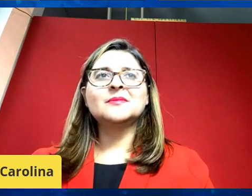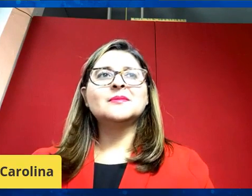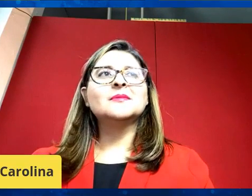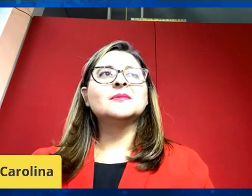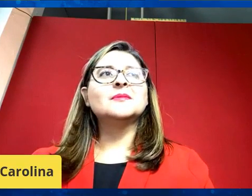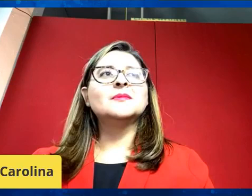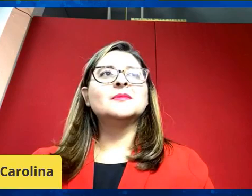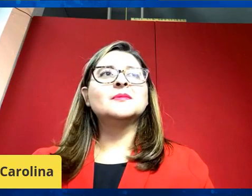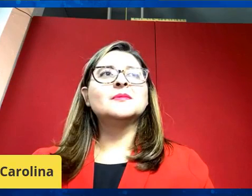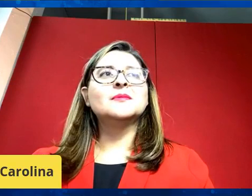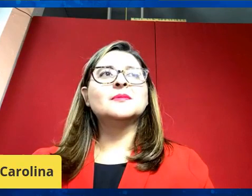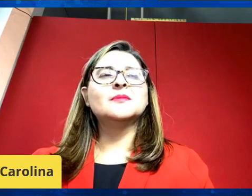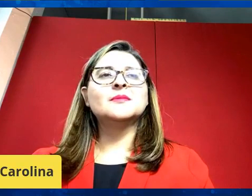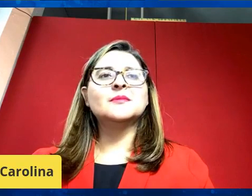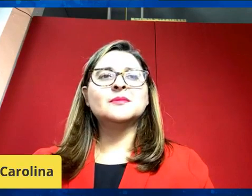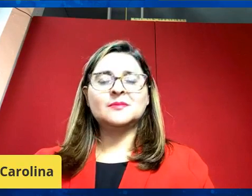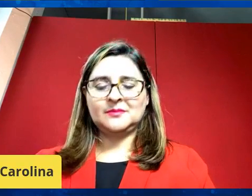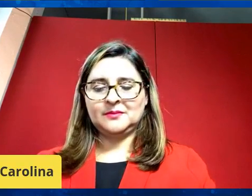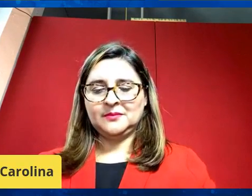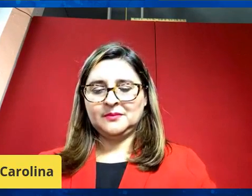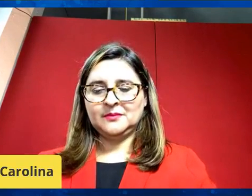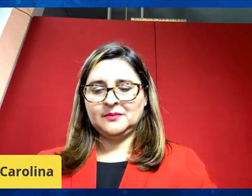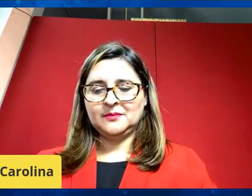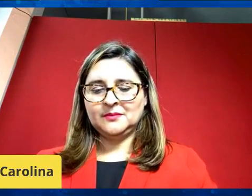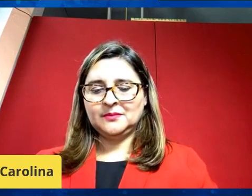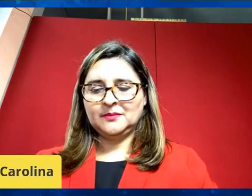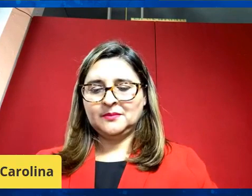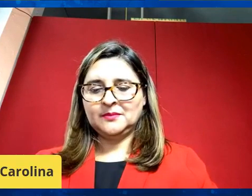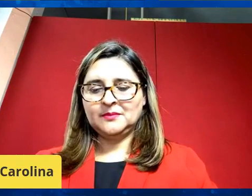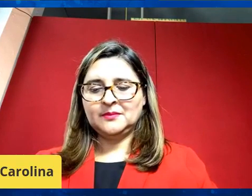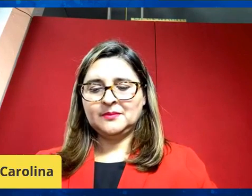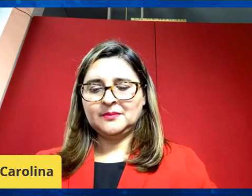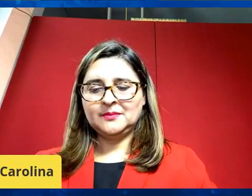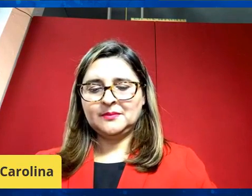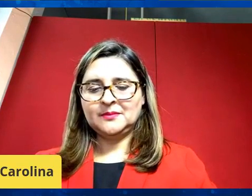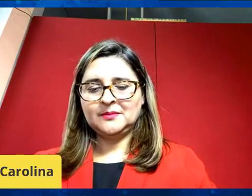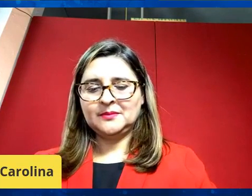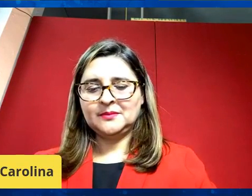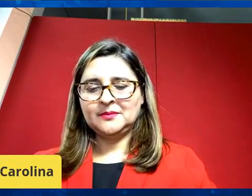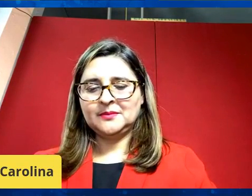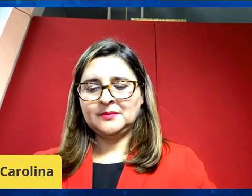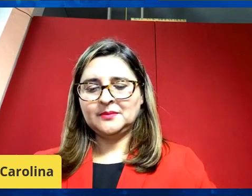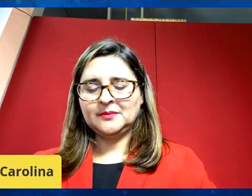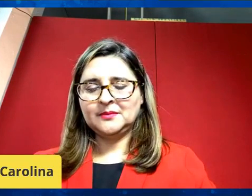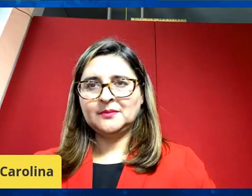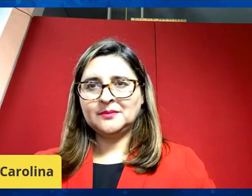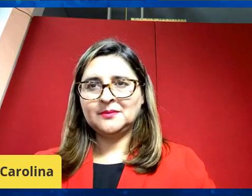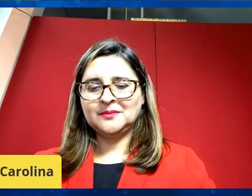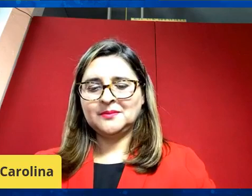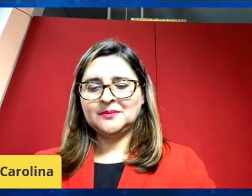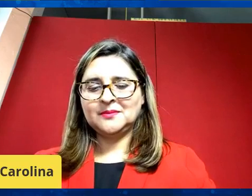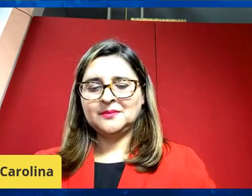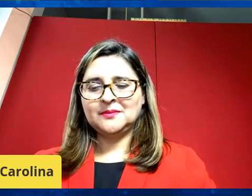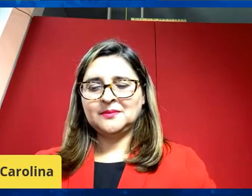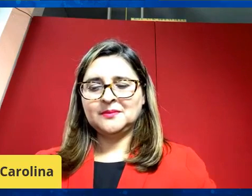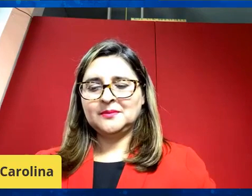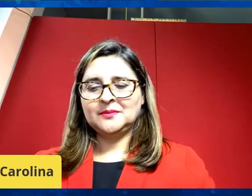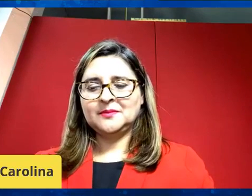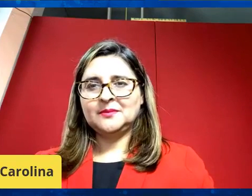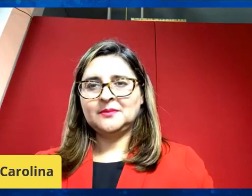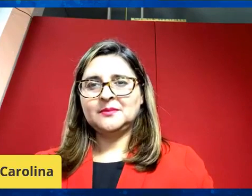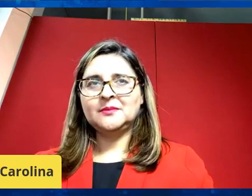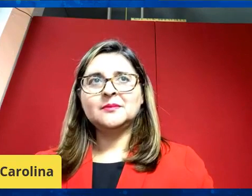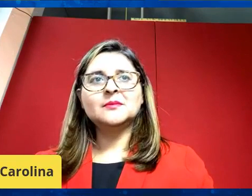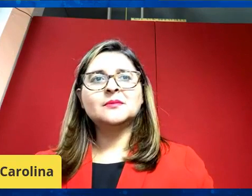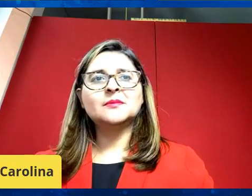por lo menos lo que pasa cuando llegan las misiones es que los laboratorios que están acreditados pueden solicitar